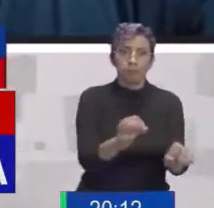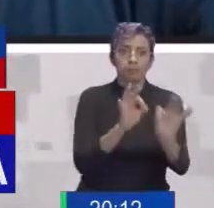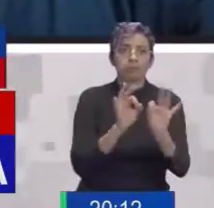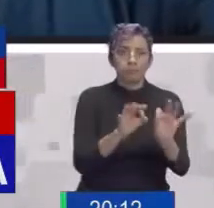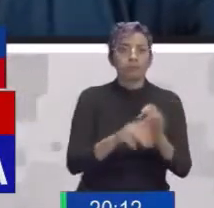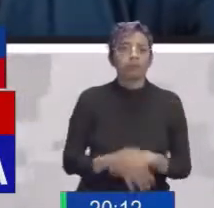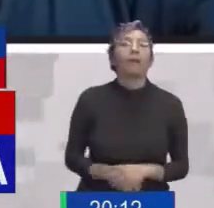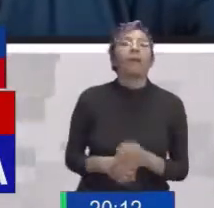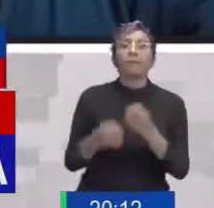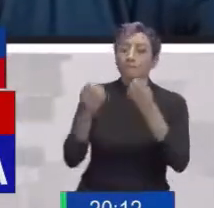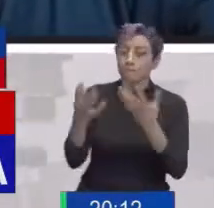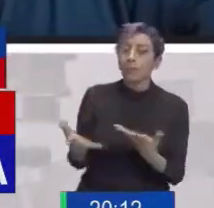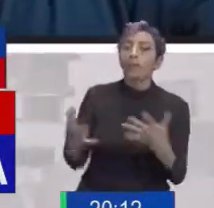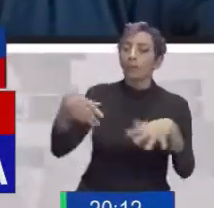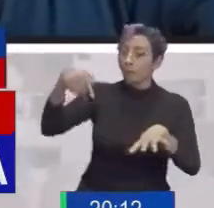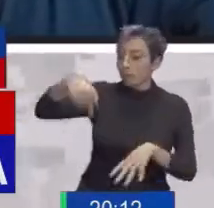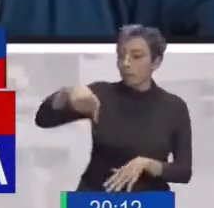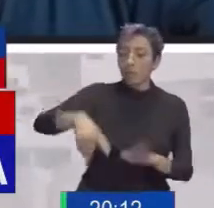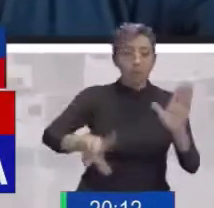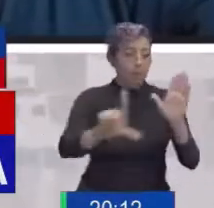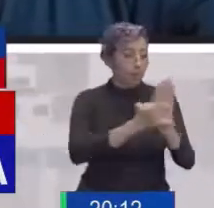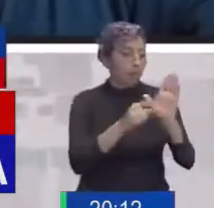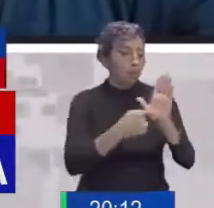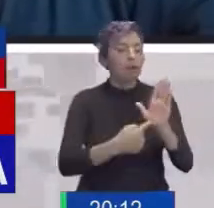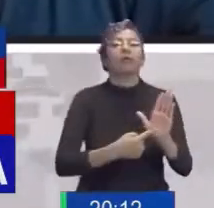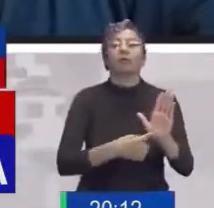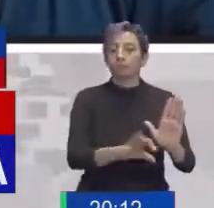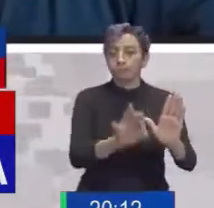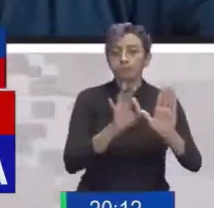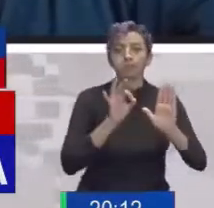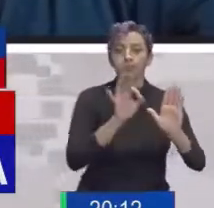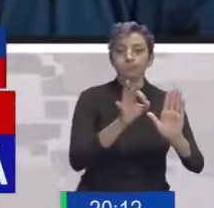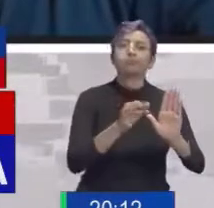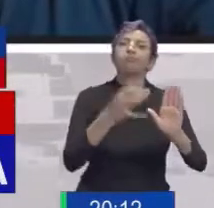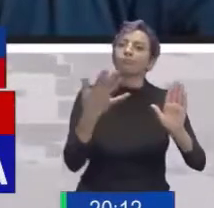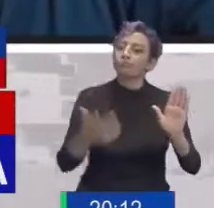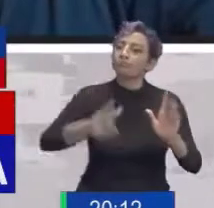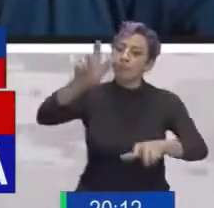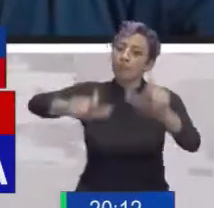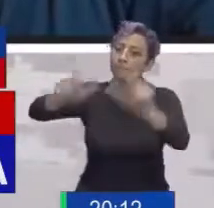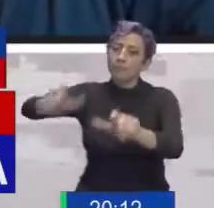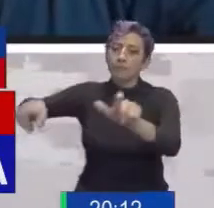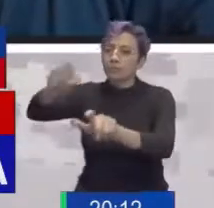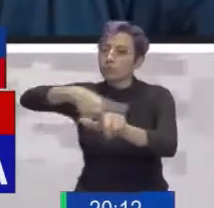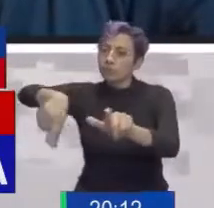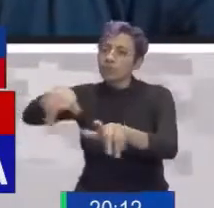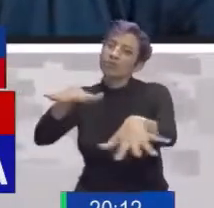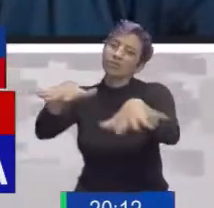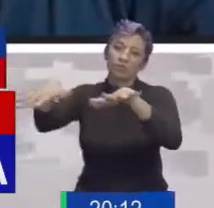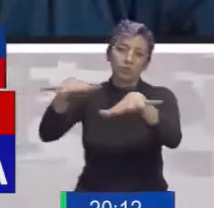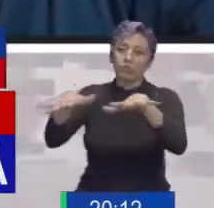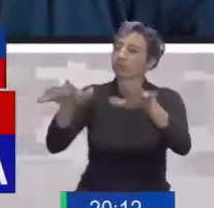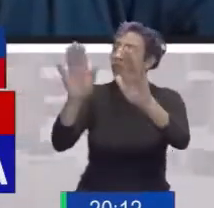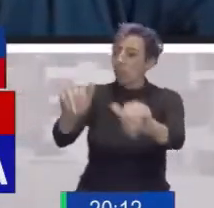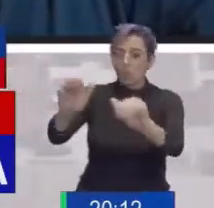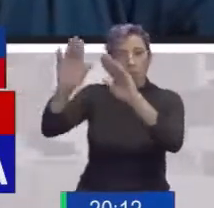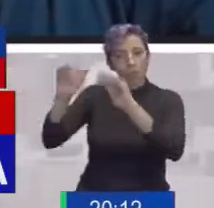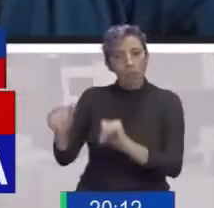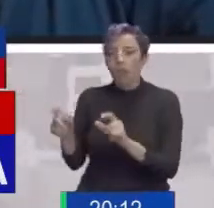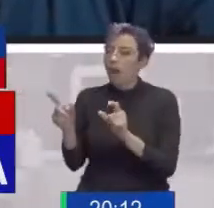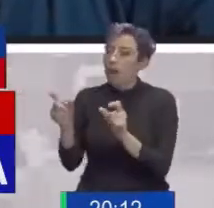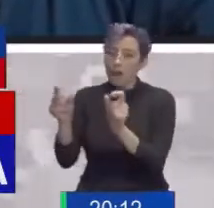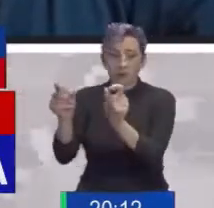ley, ¿qué queda para el futuro, para aquellas personas que les toque atravesar esta situación en algún momento,